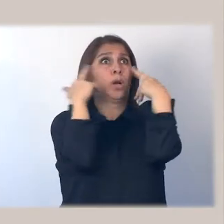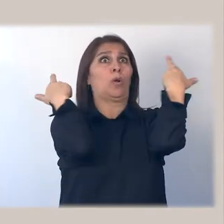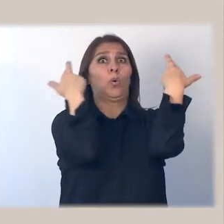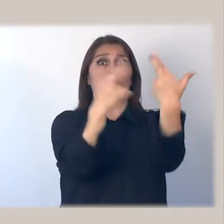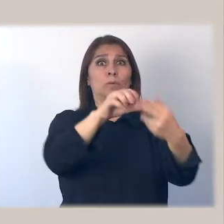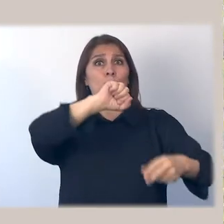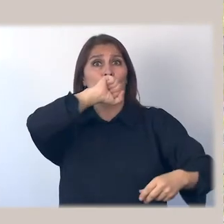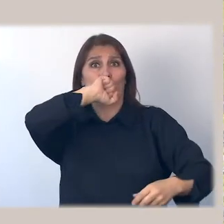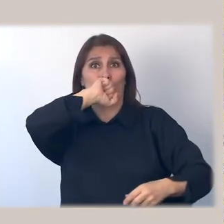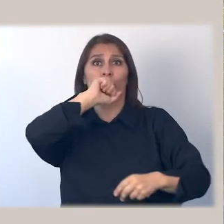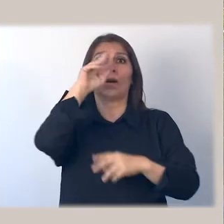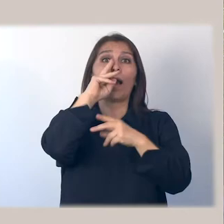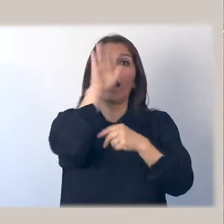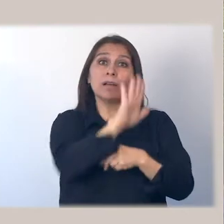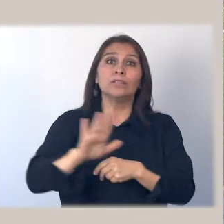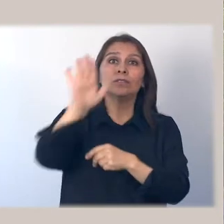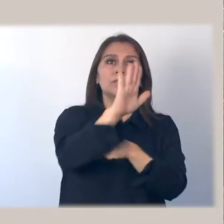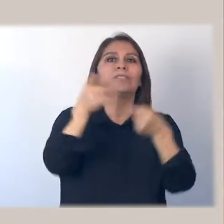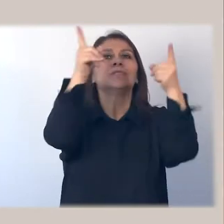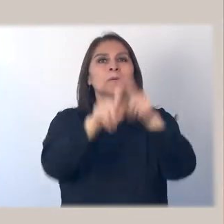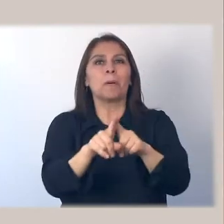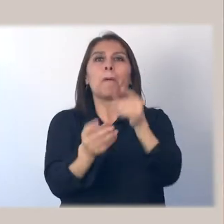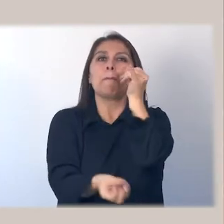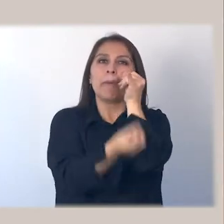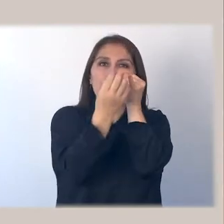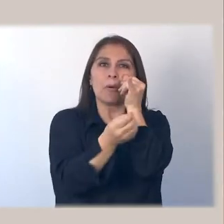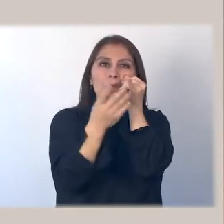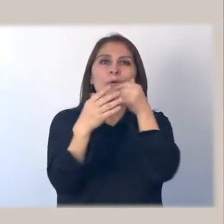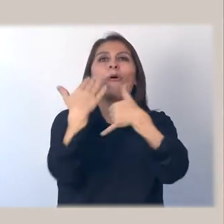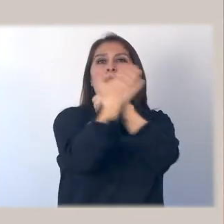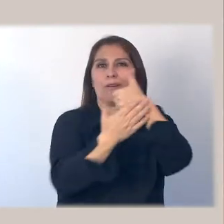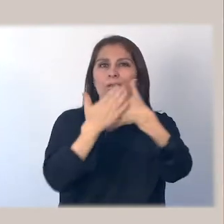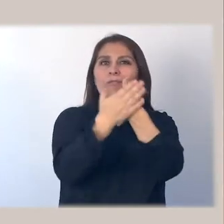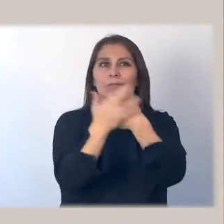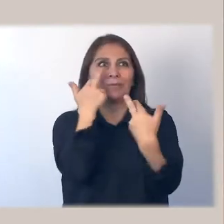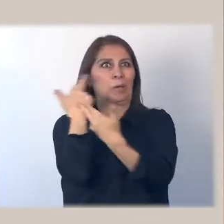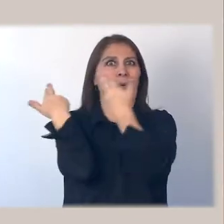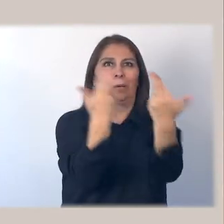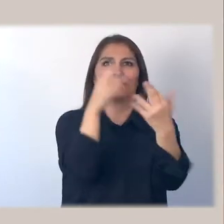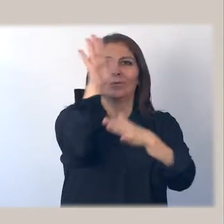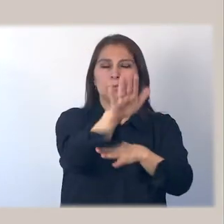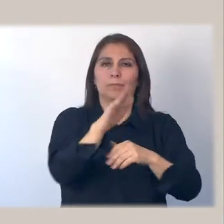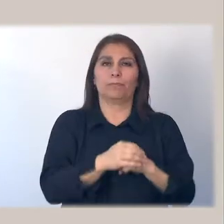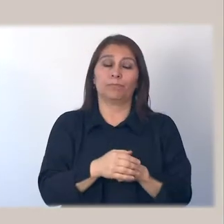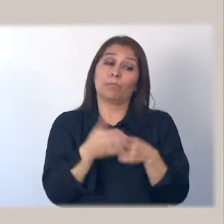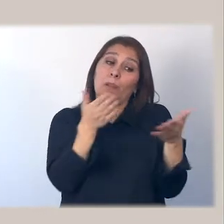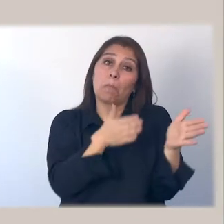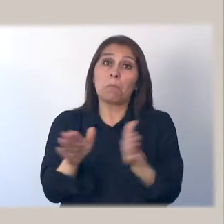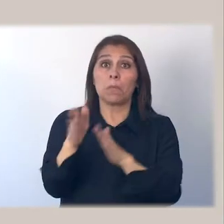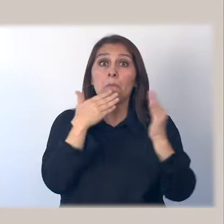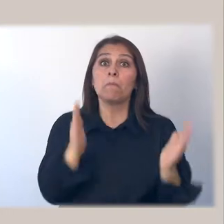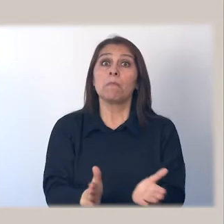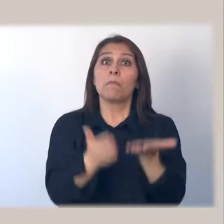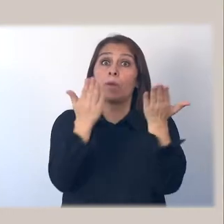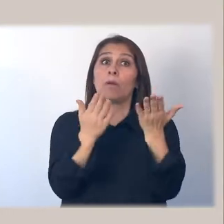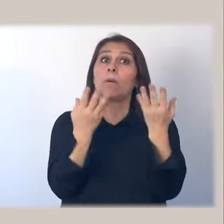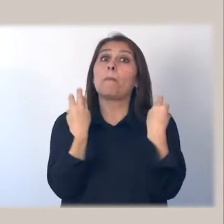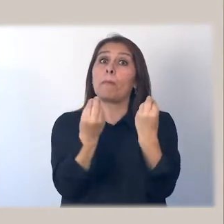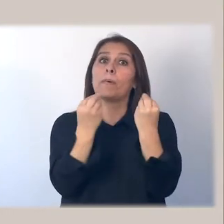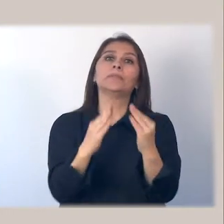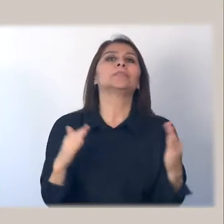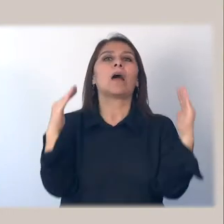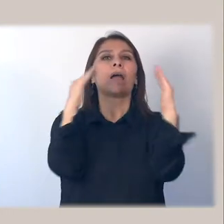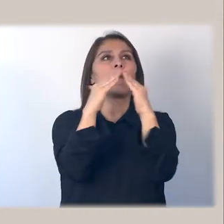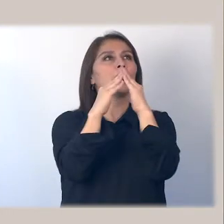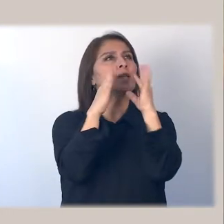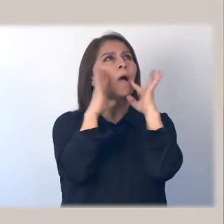no solo patrimonio arquitectónico de la ciudad, sino patrimonio pedagógico de la nación. Sin embargo, el plan de mejoramiento en